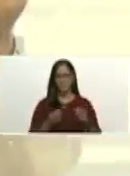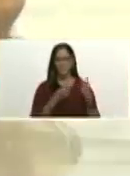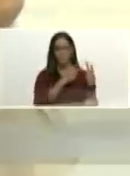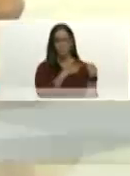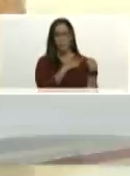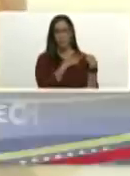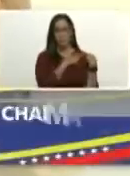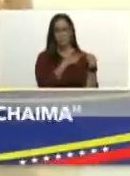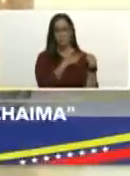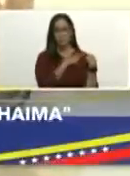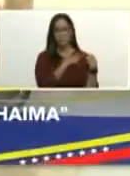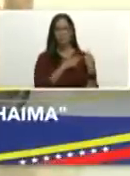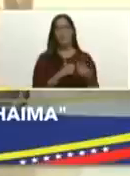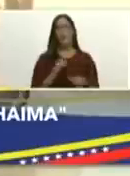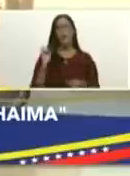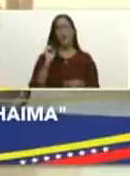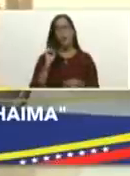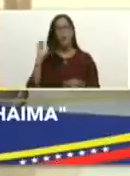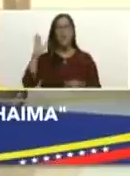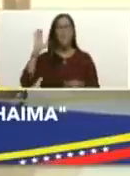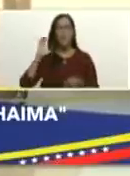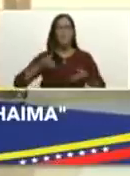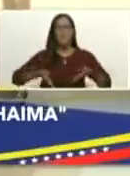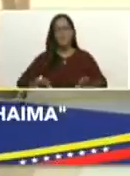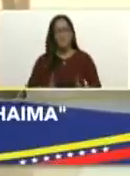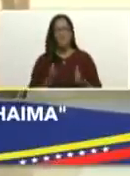O la patria renace de nuestras manos,